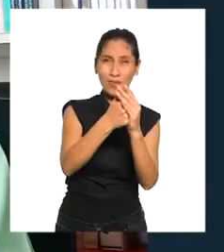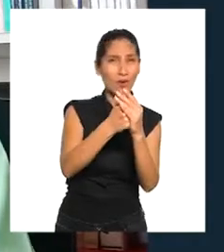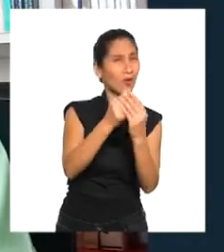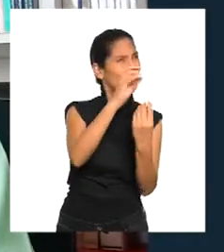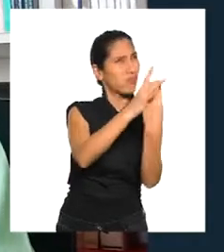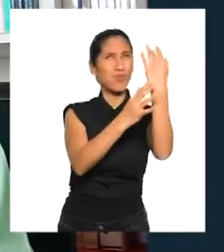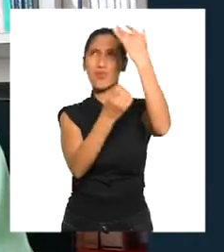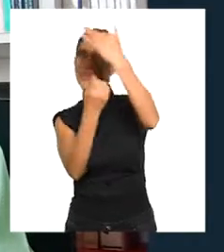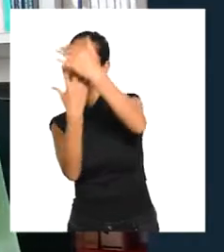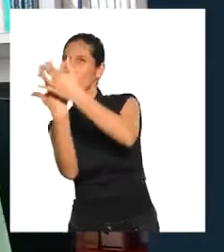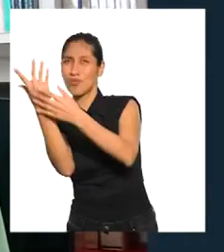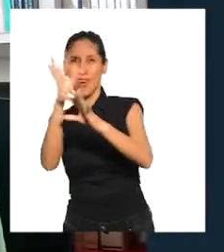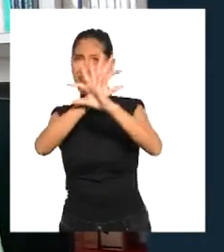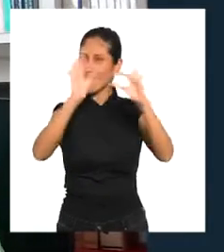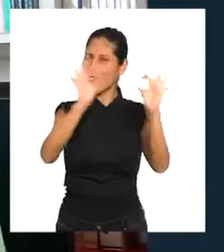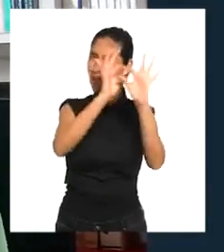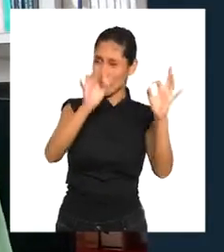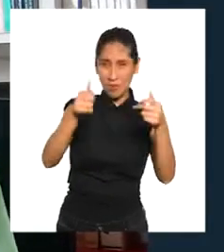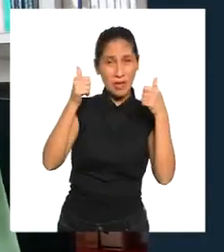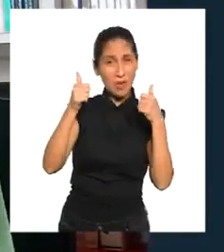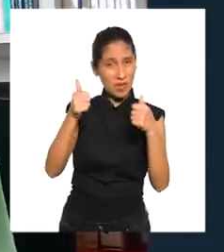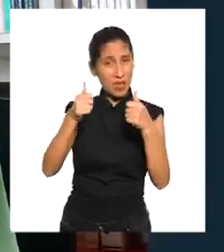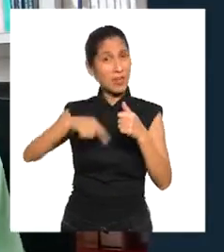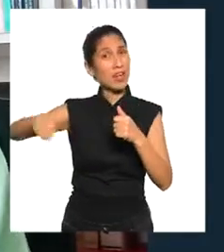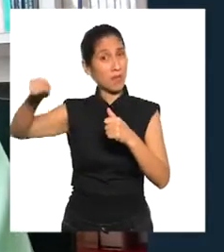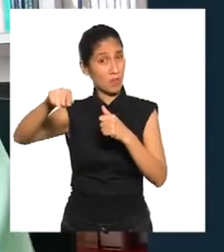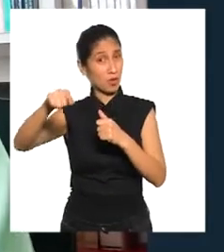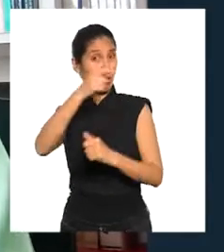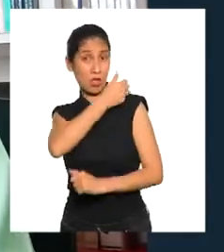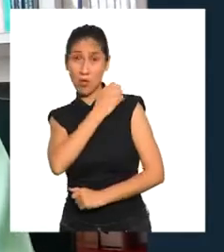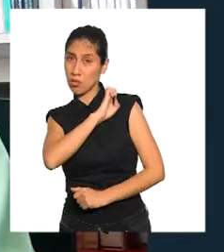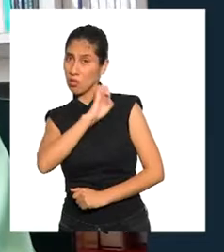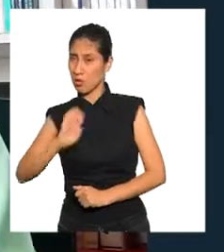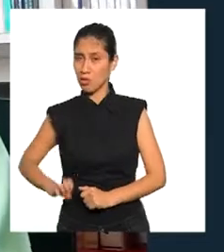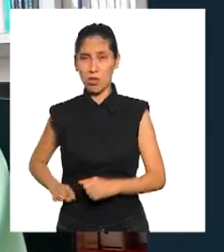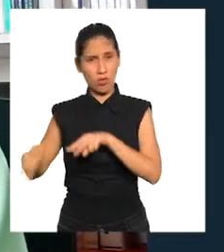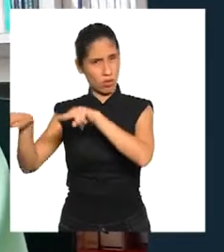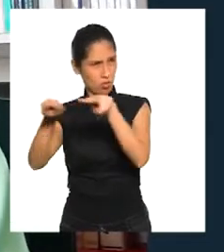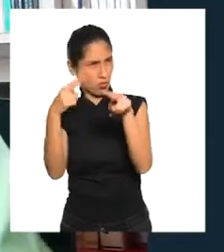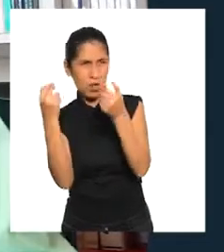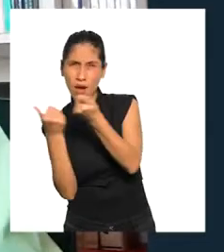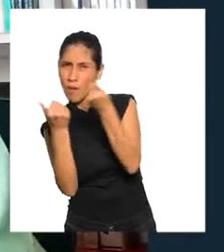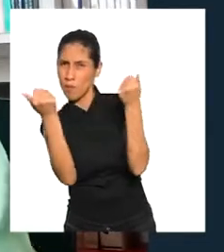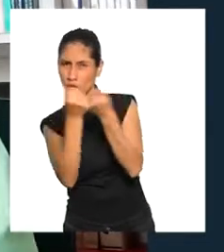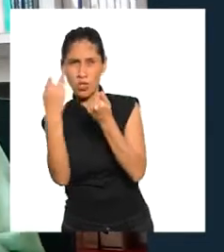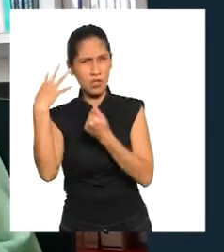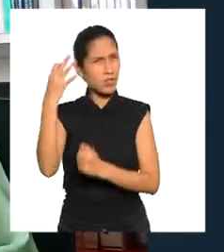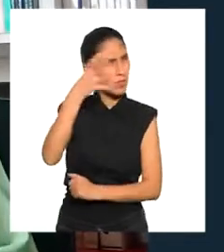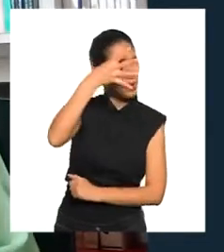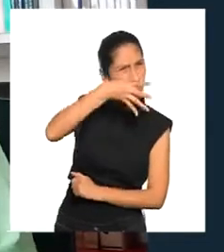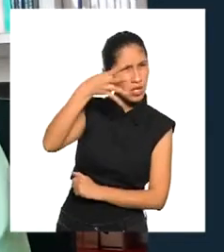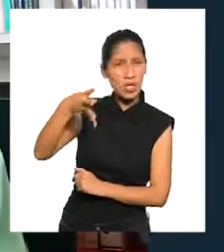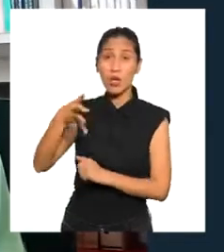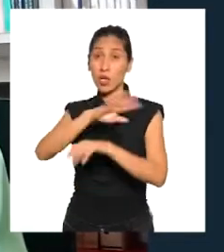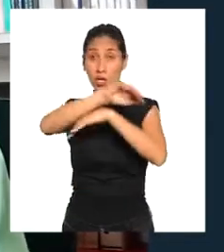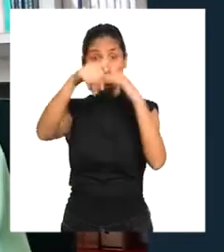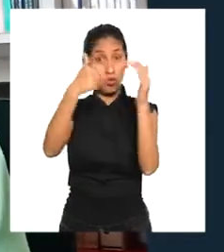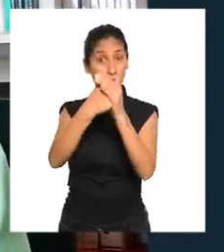bueno que nuestras autoridades están comprometidas con el cuidado de la naturaleza. En esta medida, el tener un medio